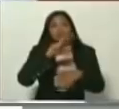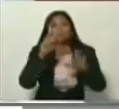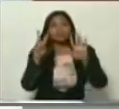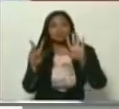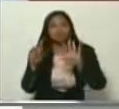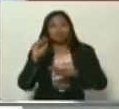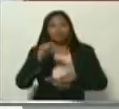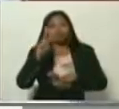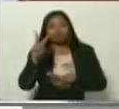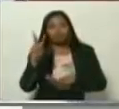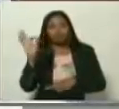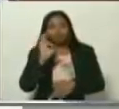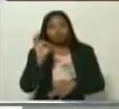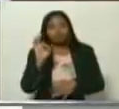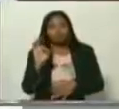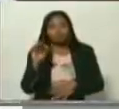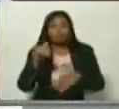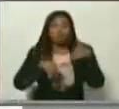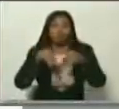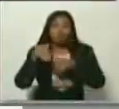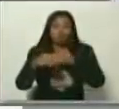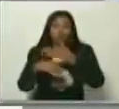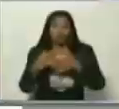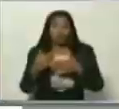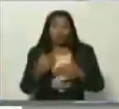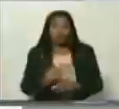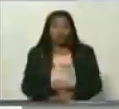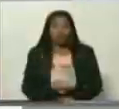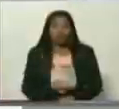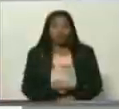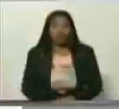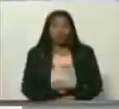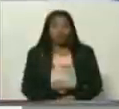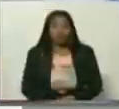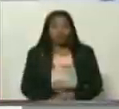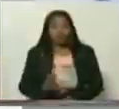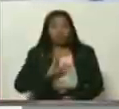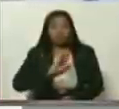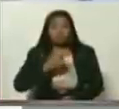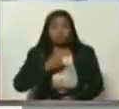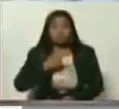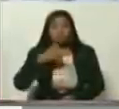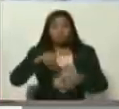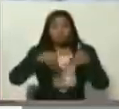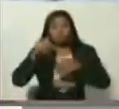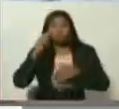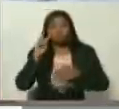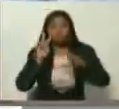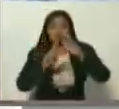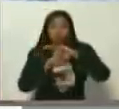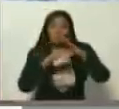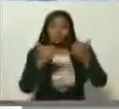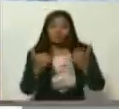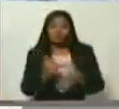37.2% de los votos obtenidos por el candidato Argenis Chávez, ¿no? Estas proyecciones